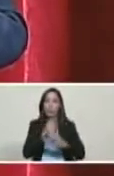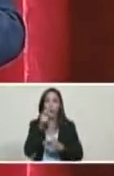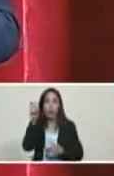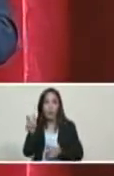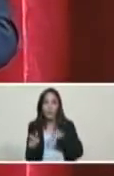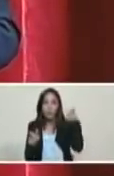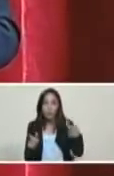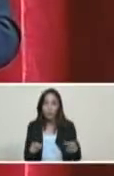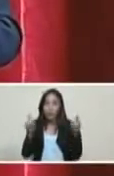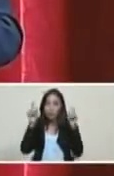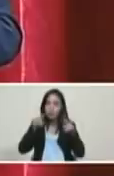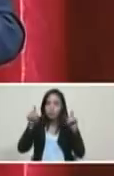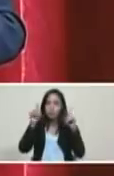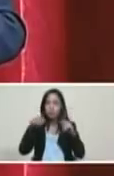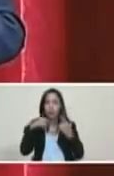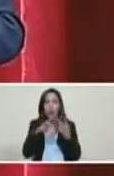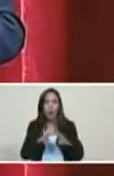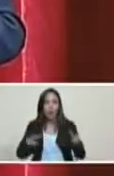ciudadano, para el nuevo republicano,